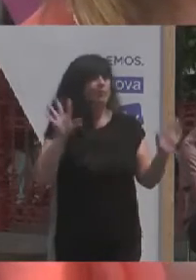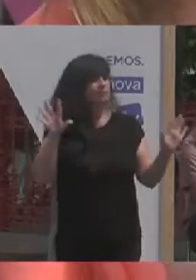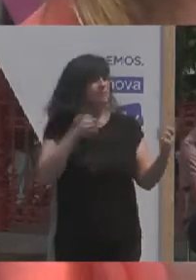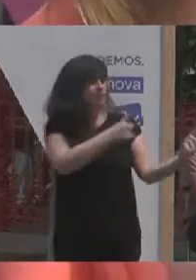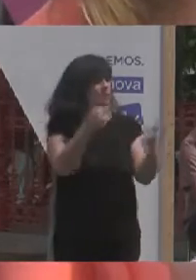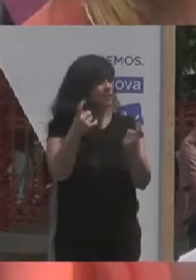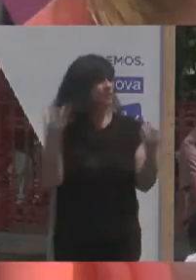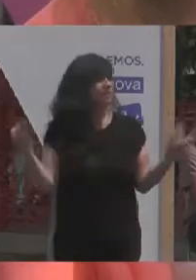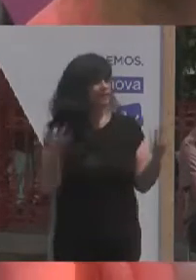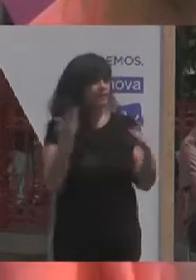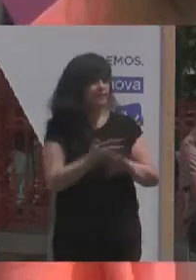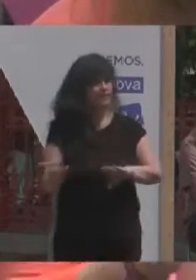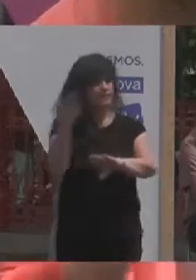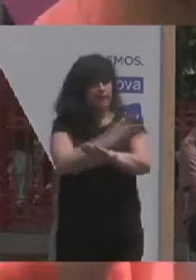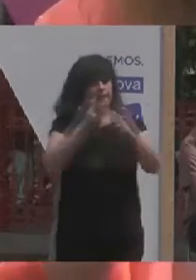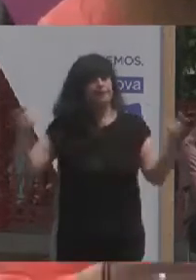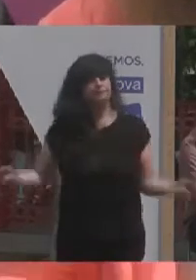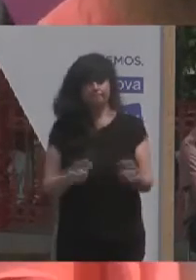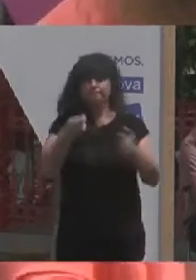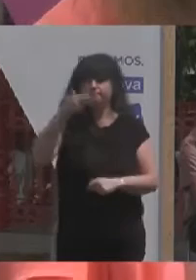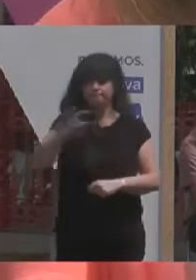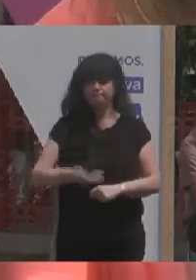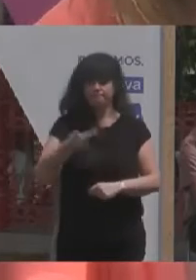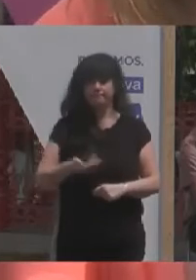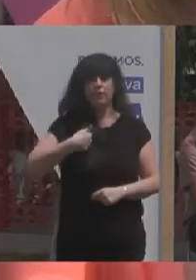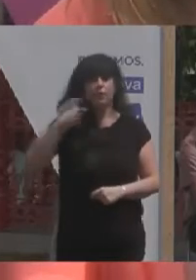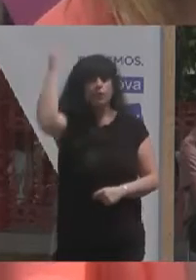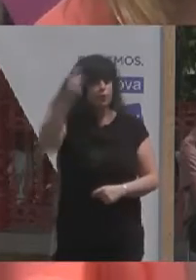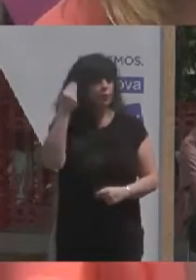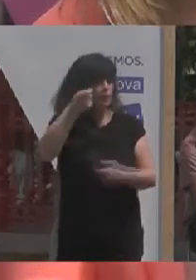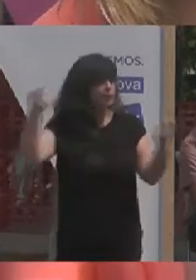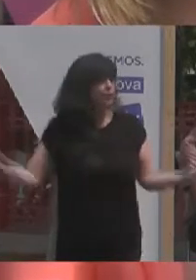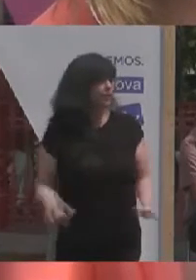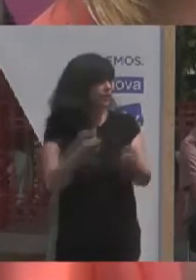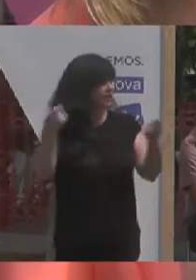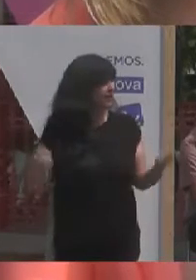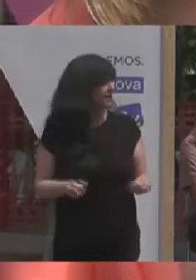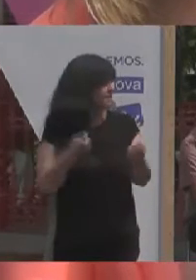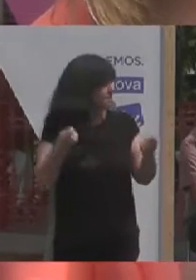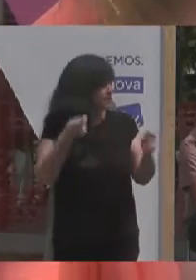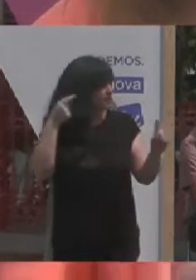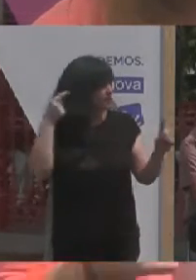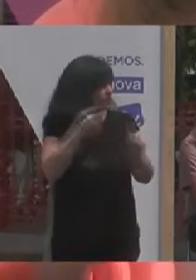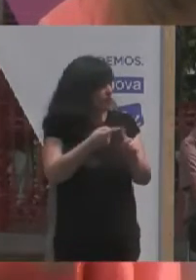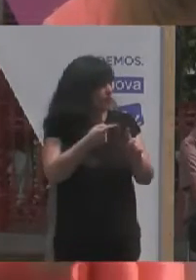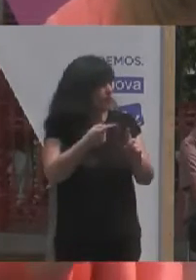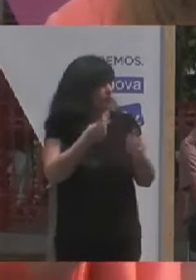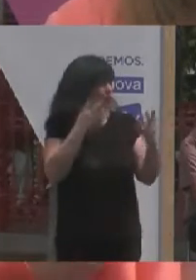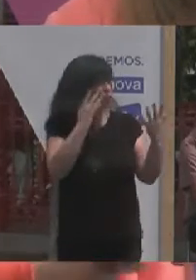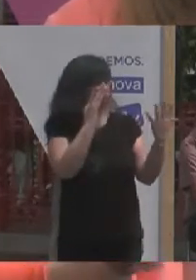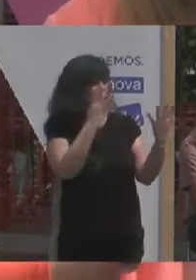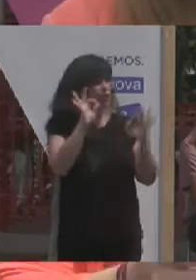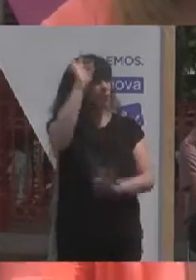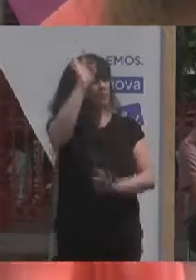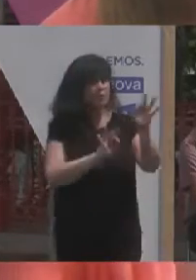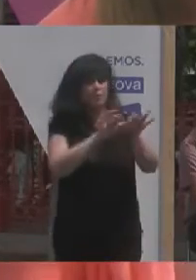facer realmente unha campaña importante. Eu creo que unha campaña, sobre todo, para esa maioría do 90%